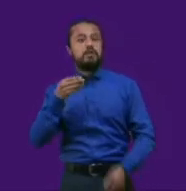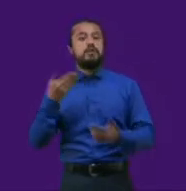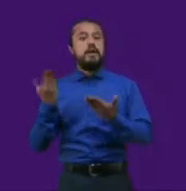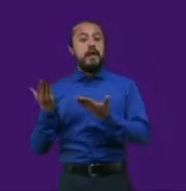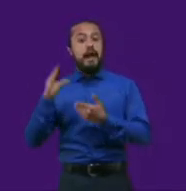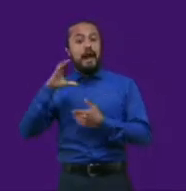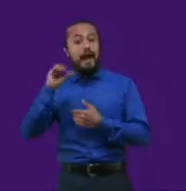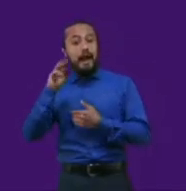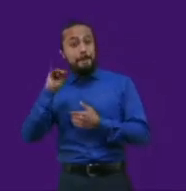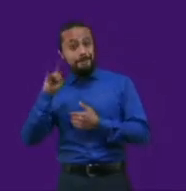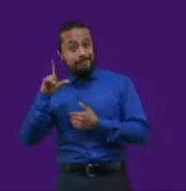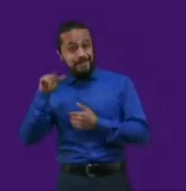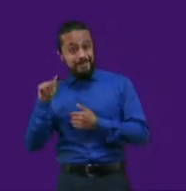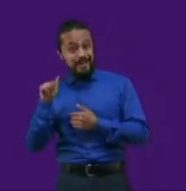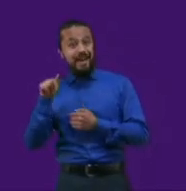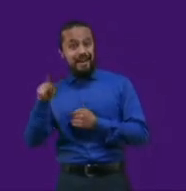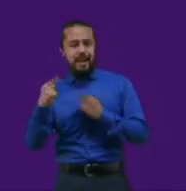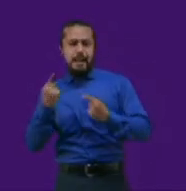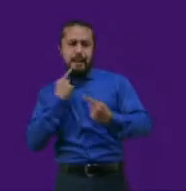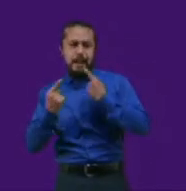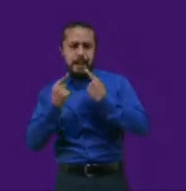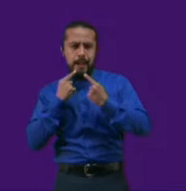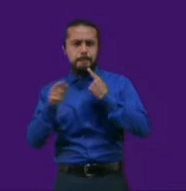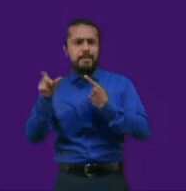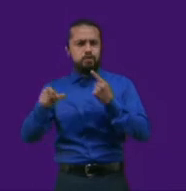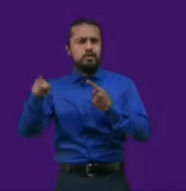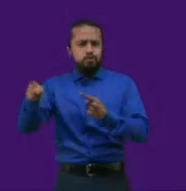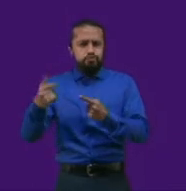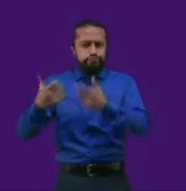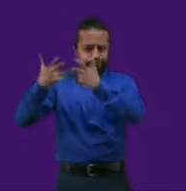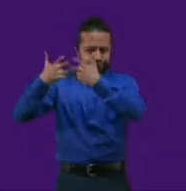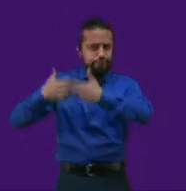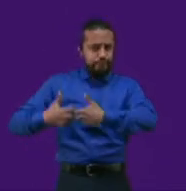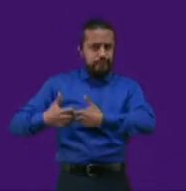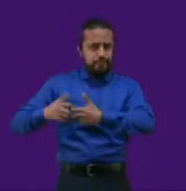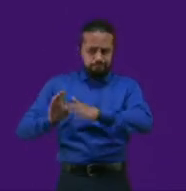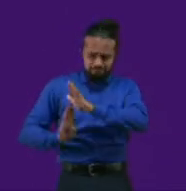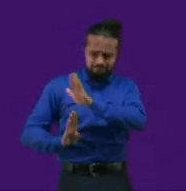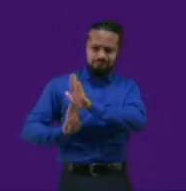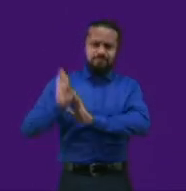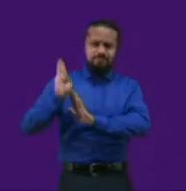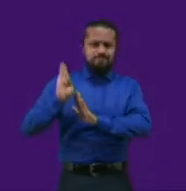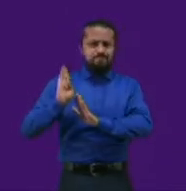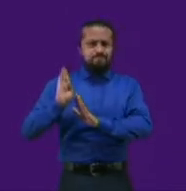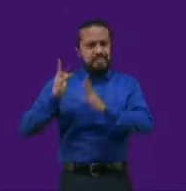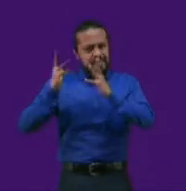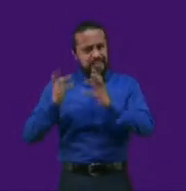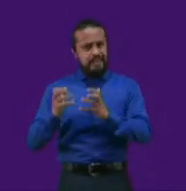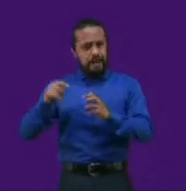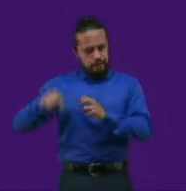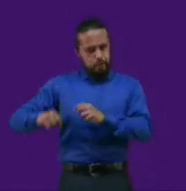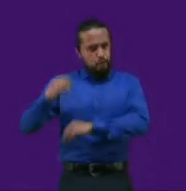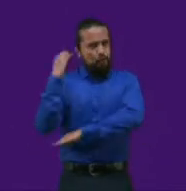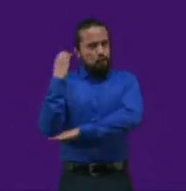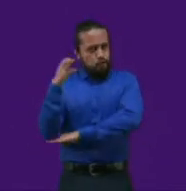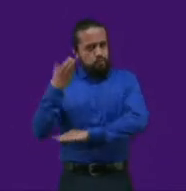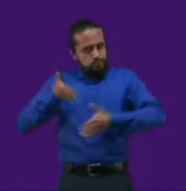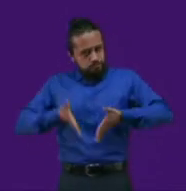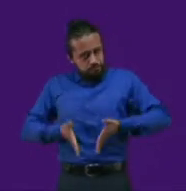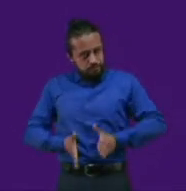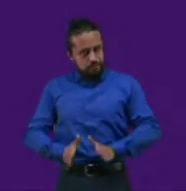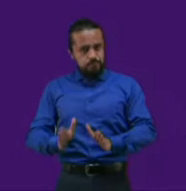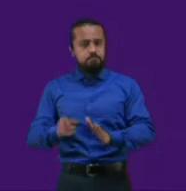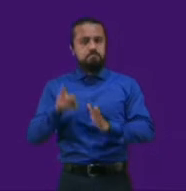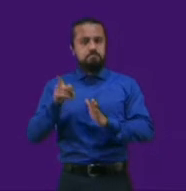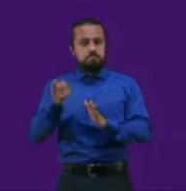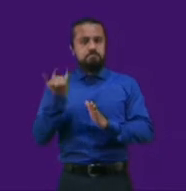exitosos casos de de éxito éxito colombianos que han en diferentes niveles han llevado sus emprendimientos a